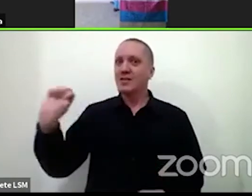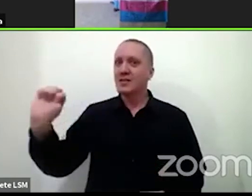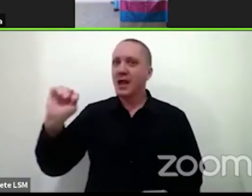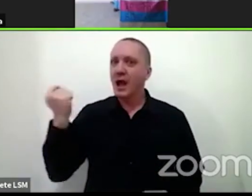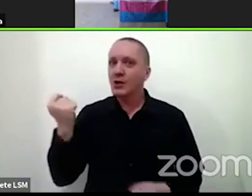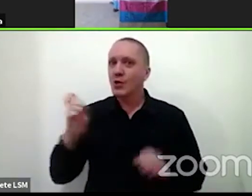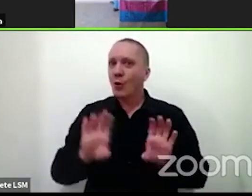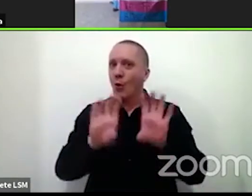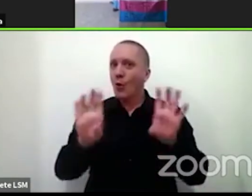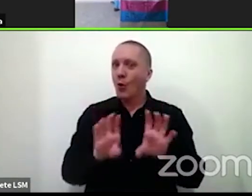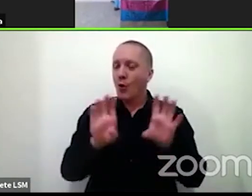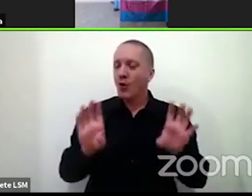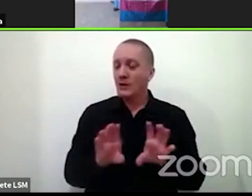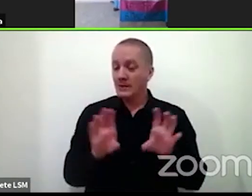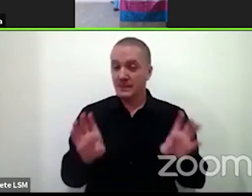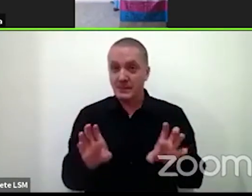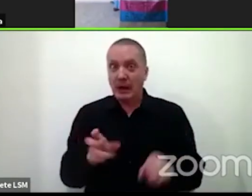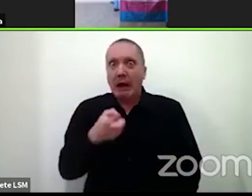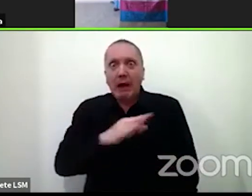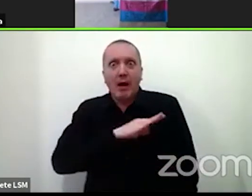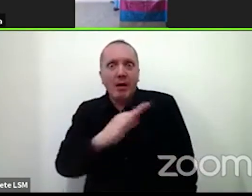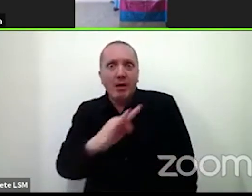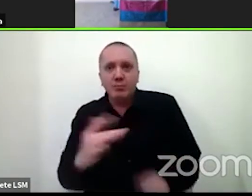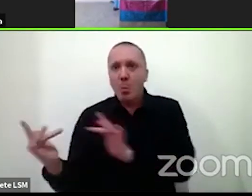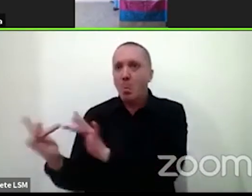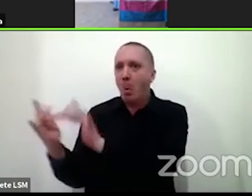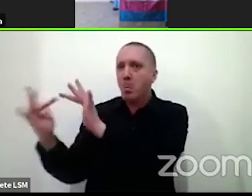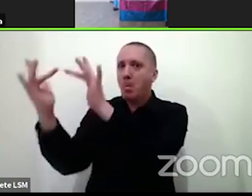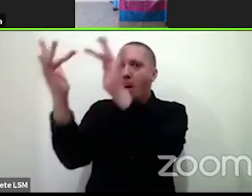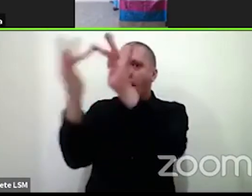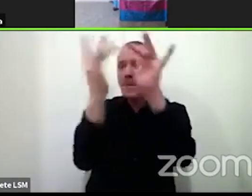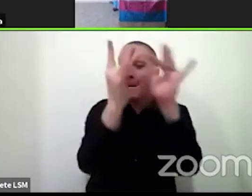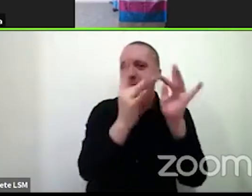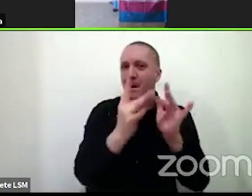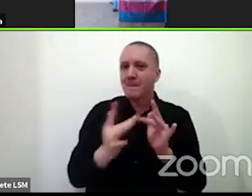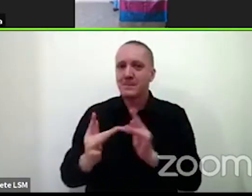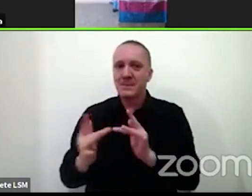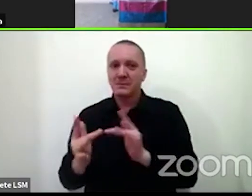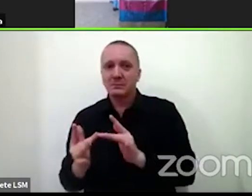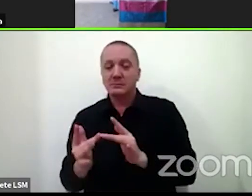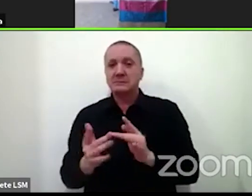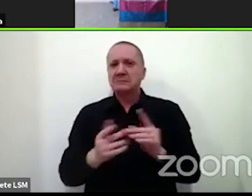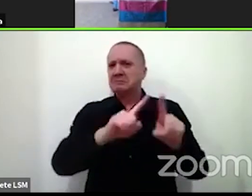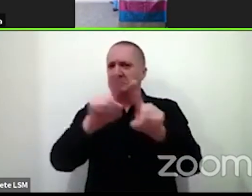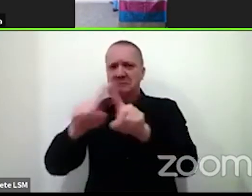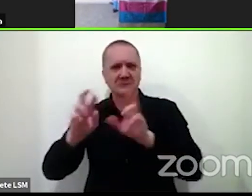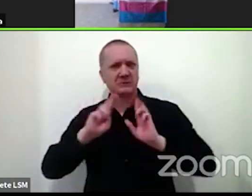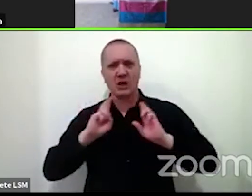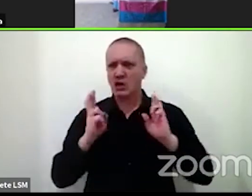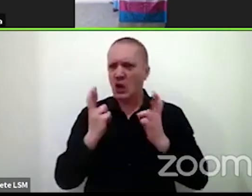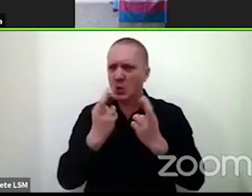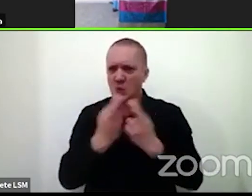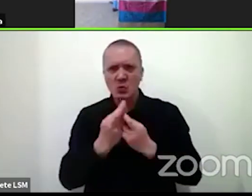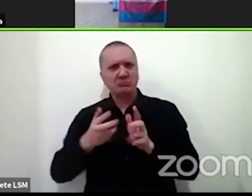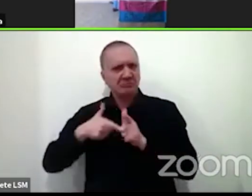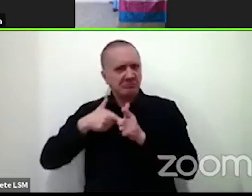la cual nos permitió enlazarnos y contactarnos en reuniones virtuales, continuando con nuestra labor comunitaria